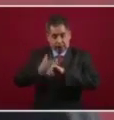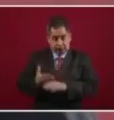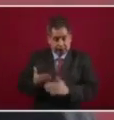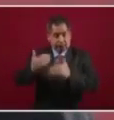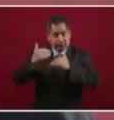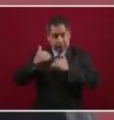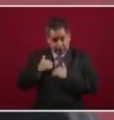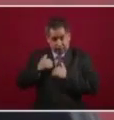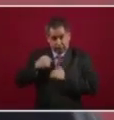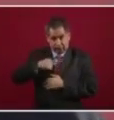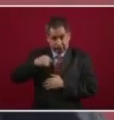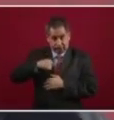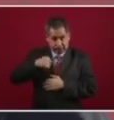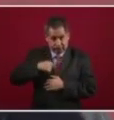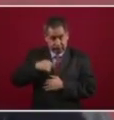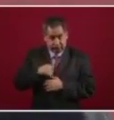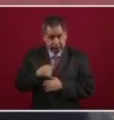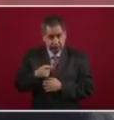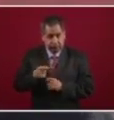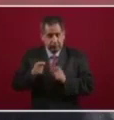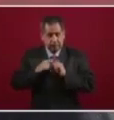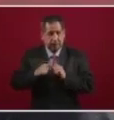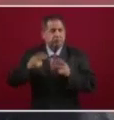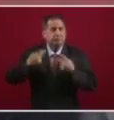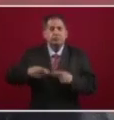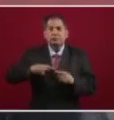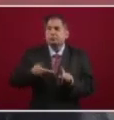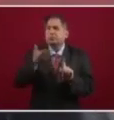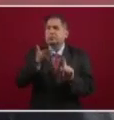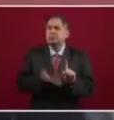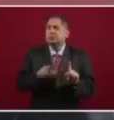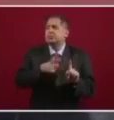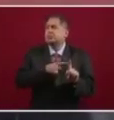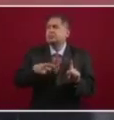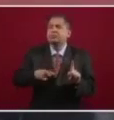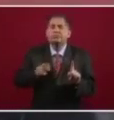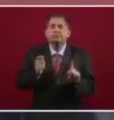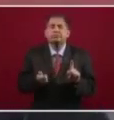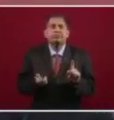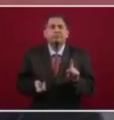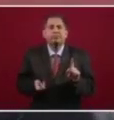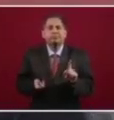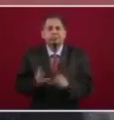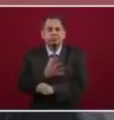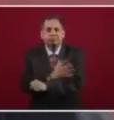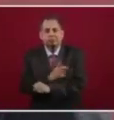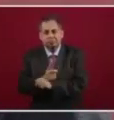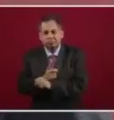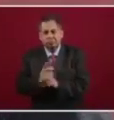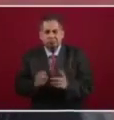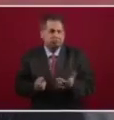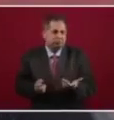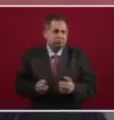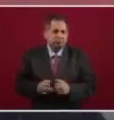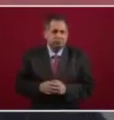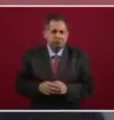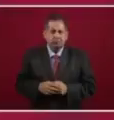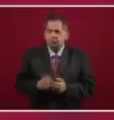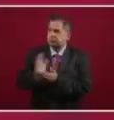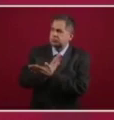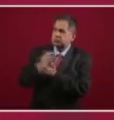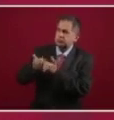esta comisión sea gente honesta,